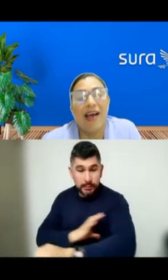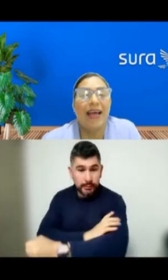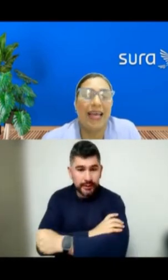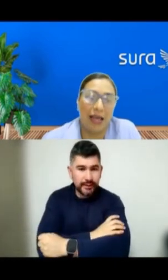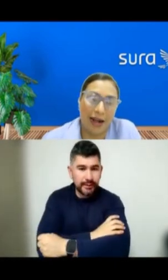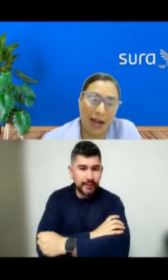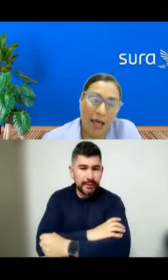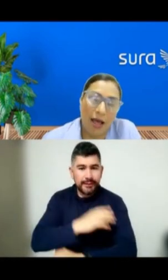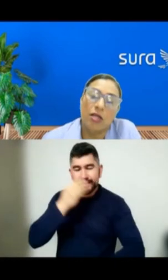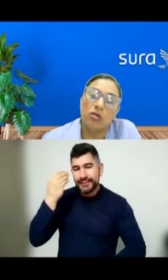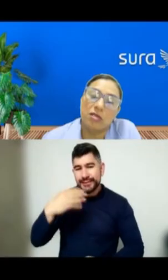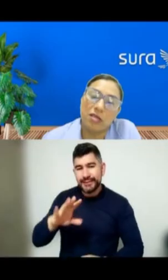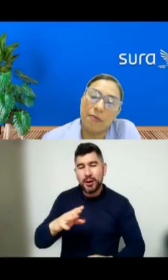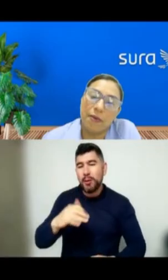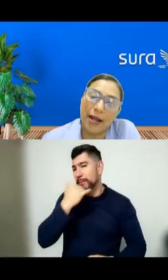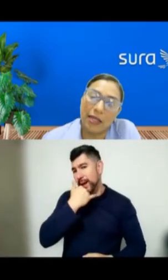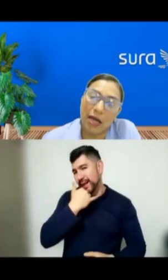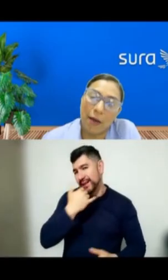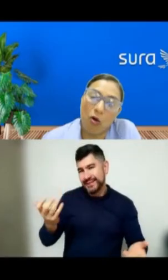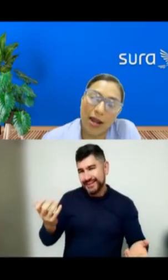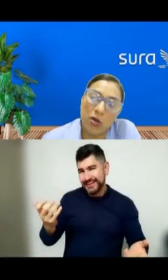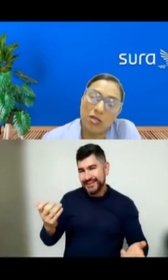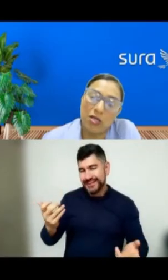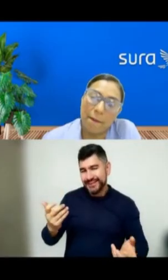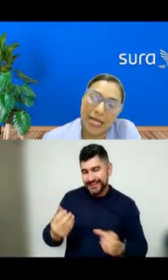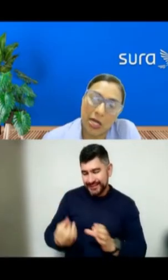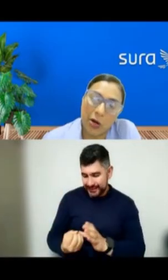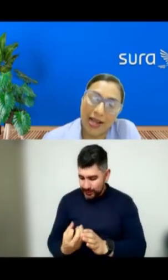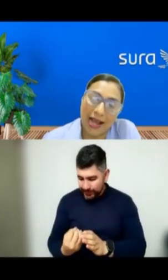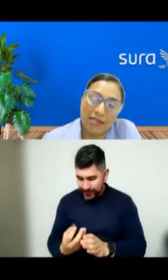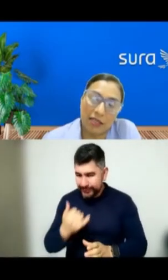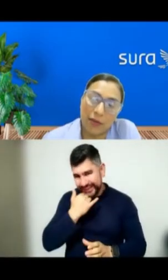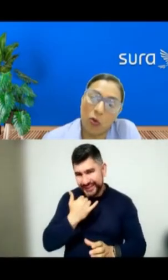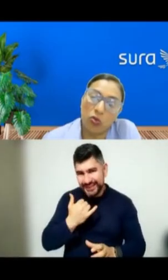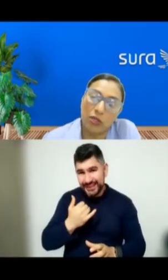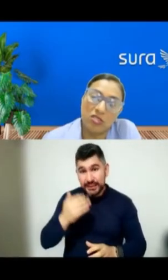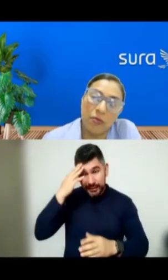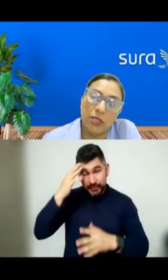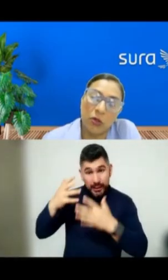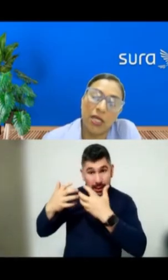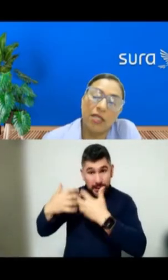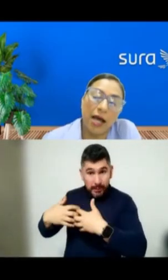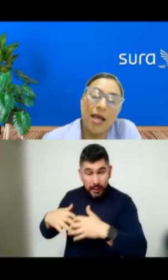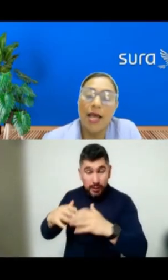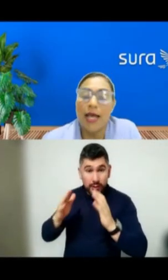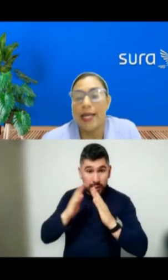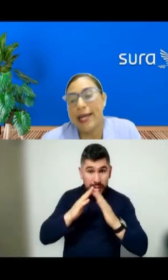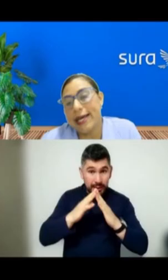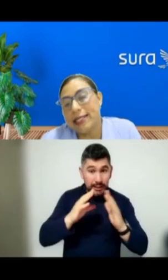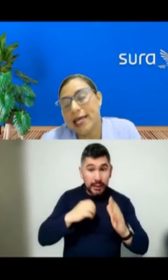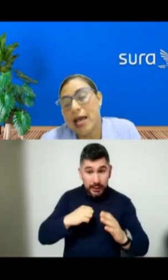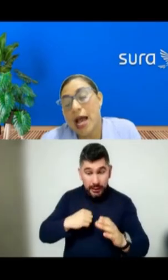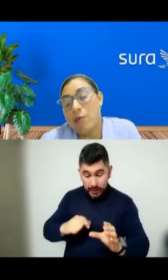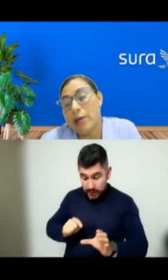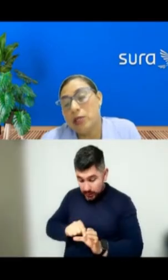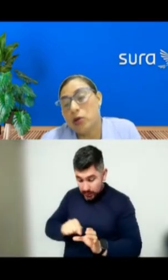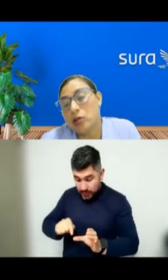dar una cifra errada. Entonces siempre para que tengamos claro si en la empresa o en casa tenemos un tensiómetro digital,